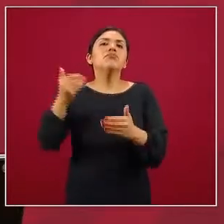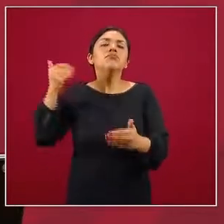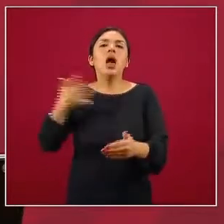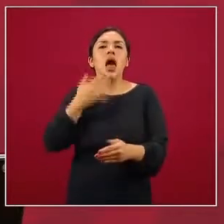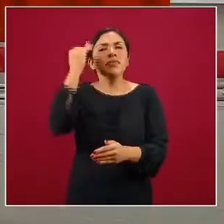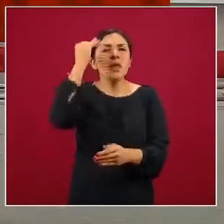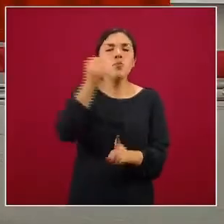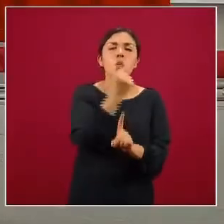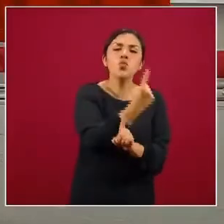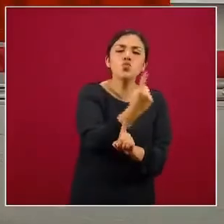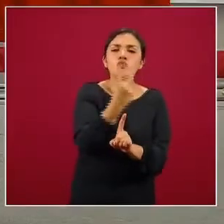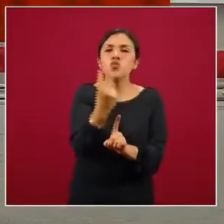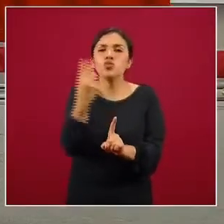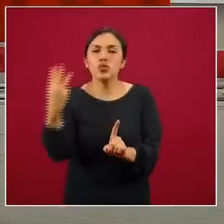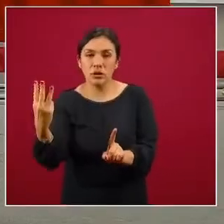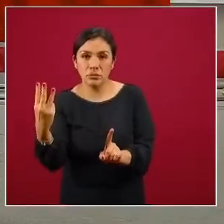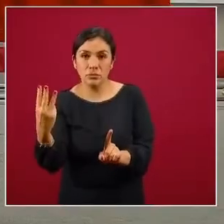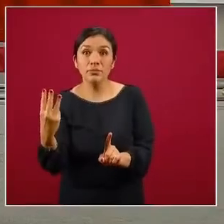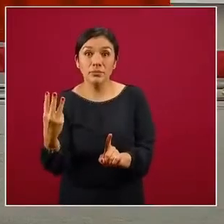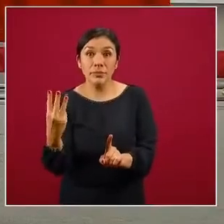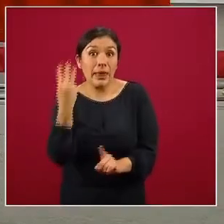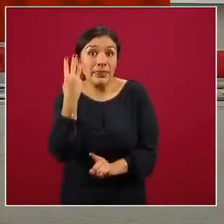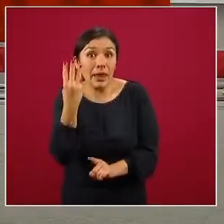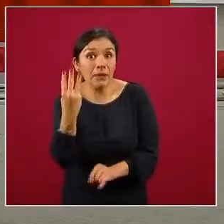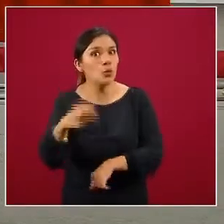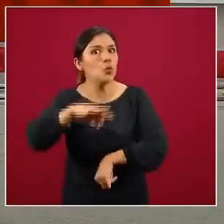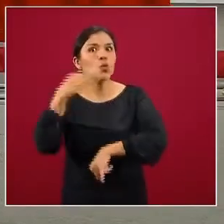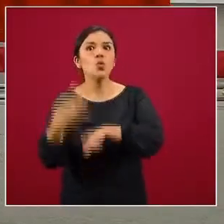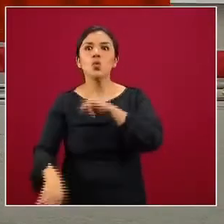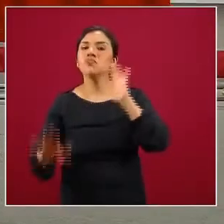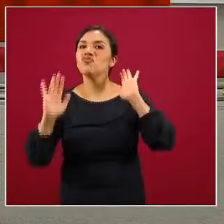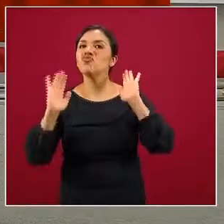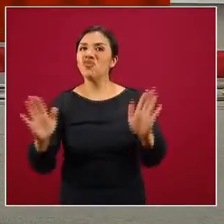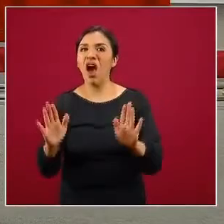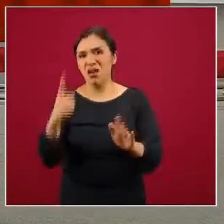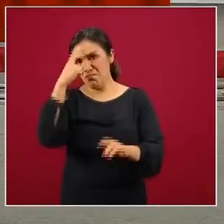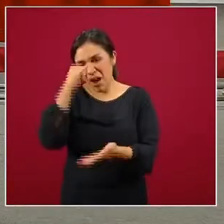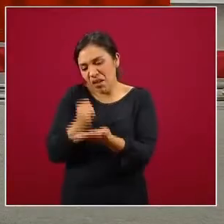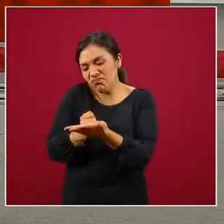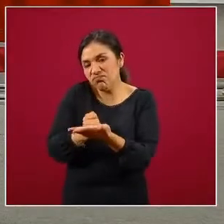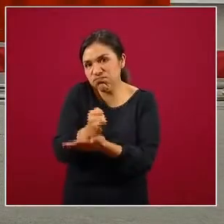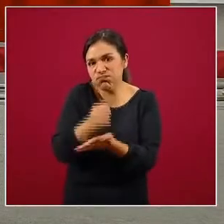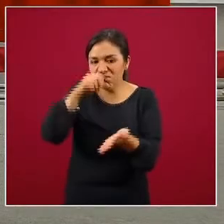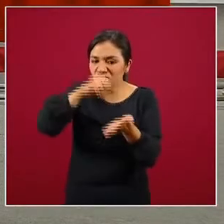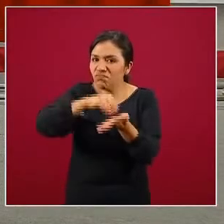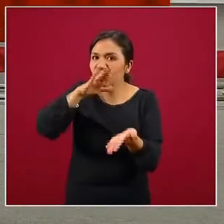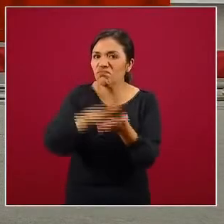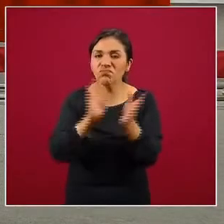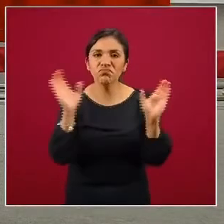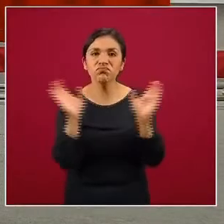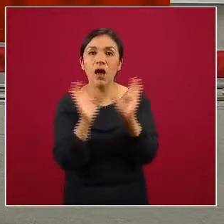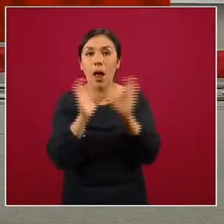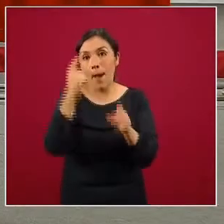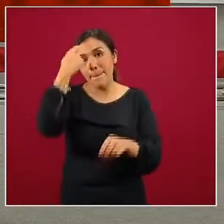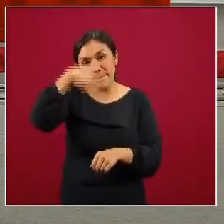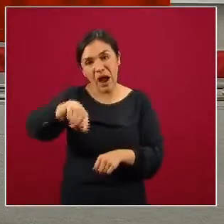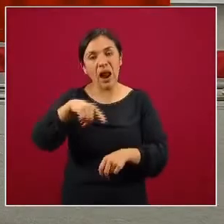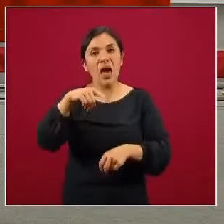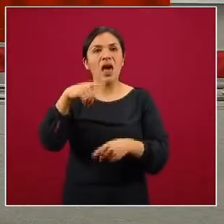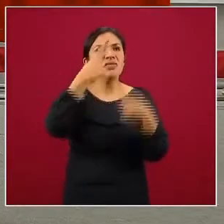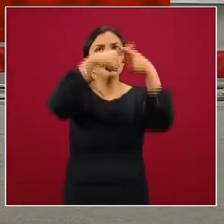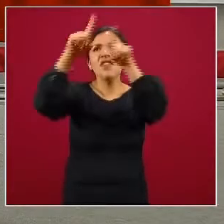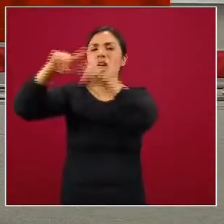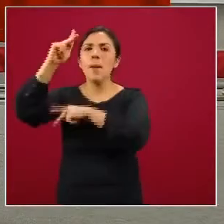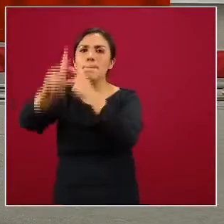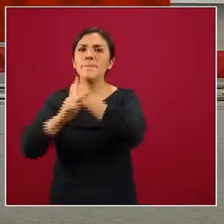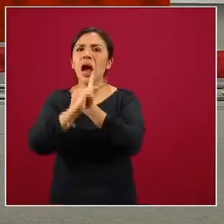etapas 1, 2 y 3. 3 es la última etapa antes de solicitar los registros sanitarios en los distintos